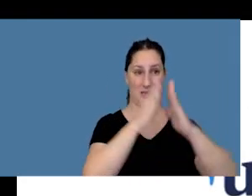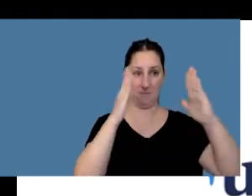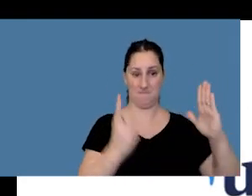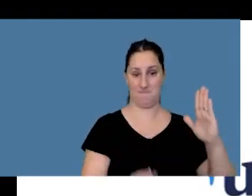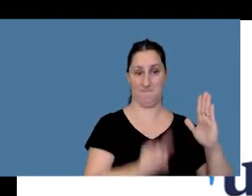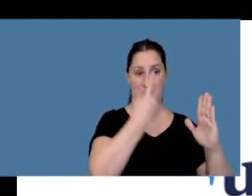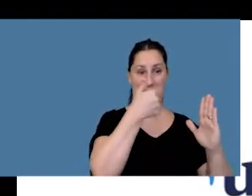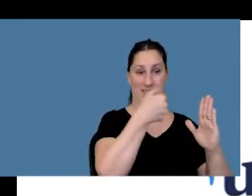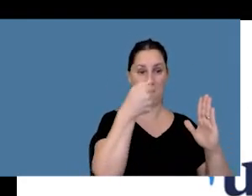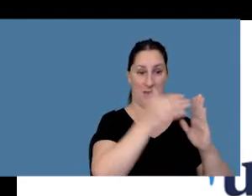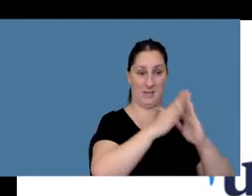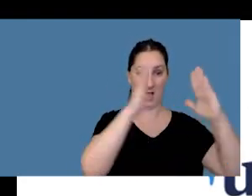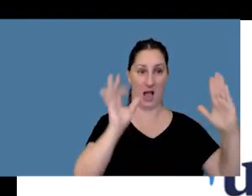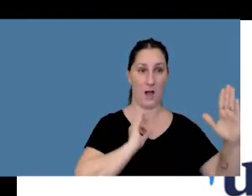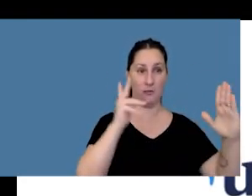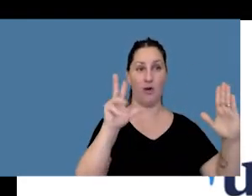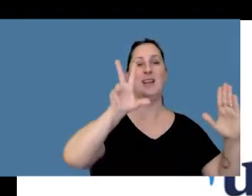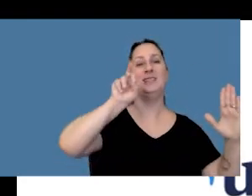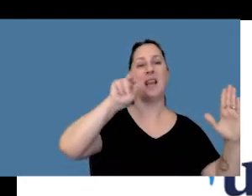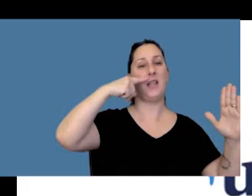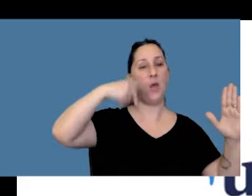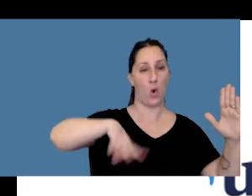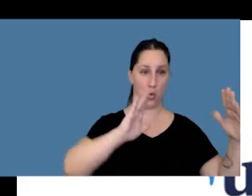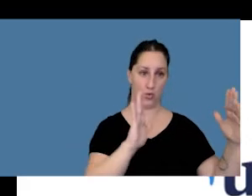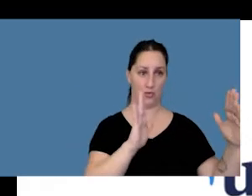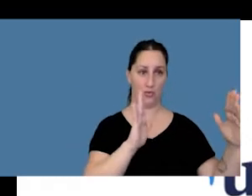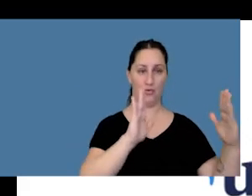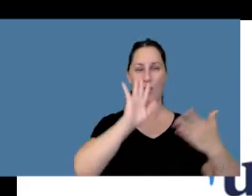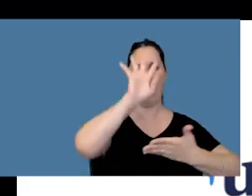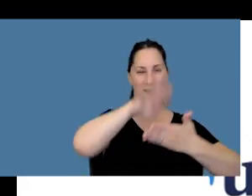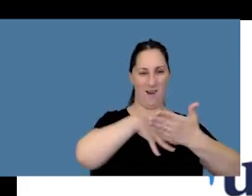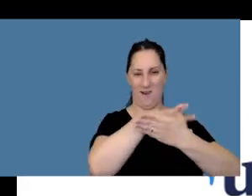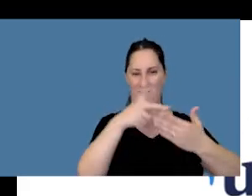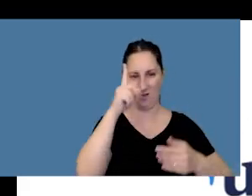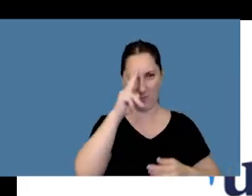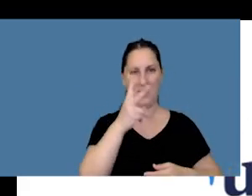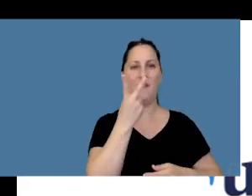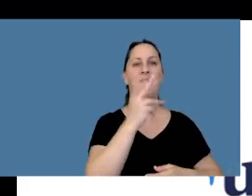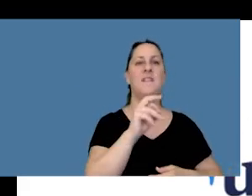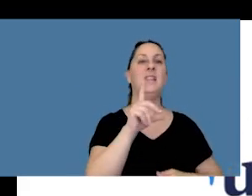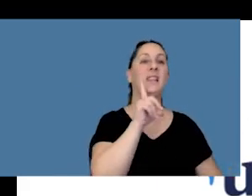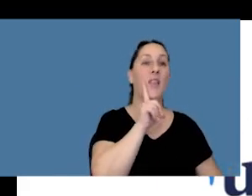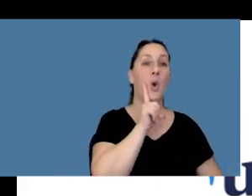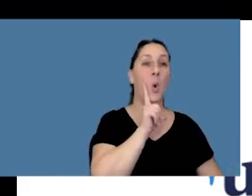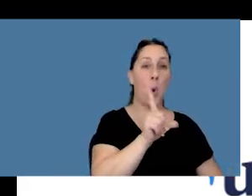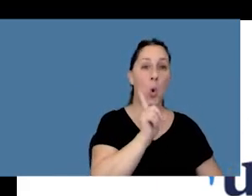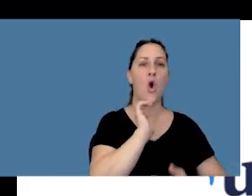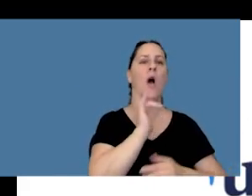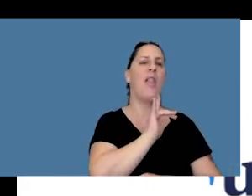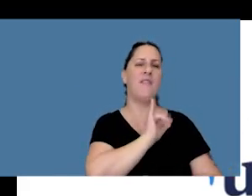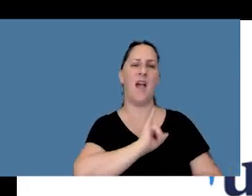del año, al 30 del 6, en forma calendaria. El 20 del 7 tiene que estar informada